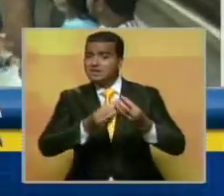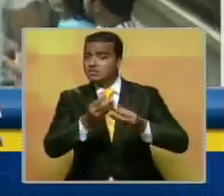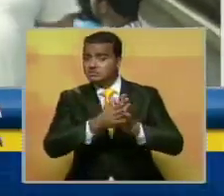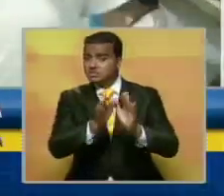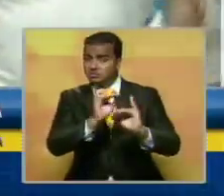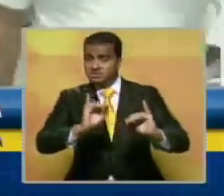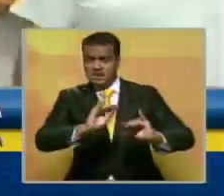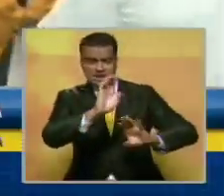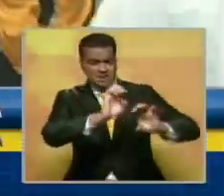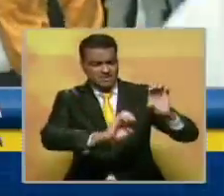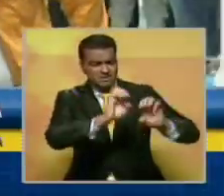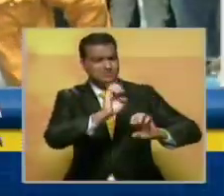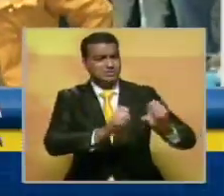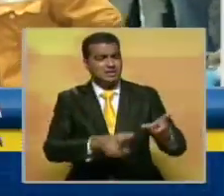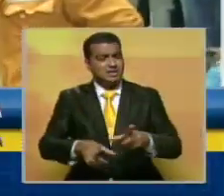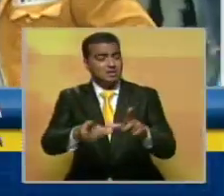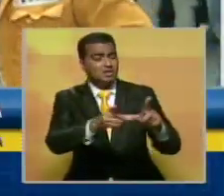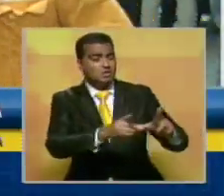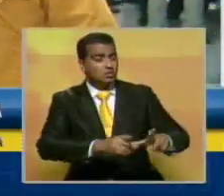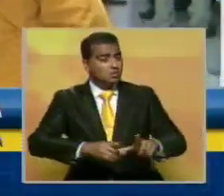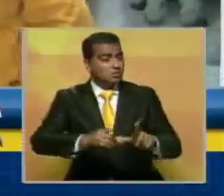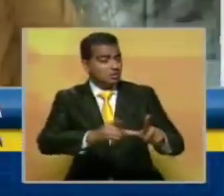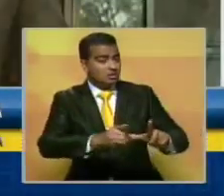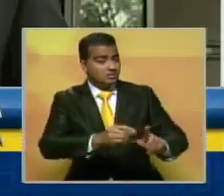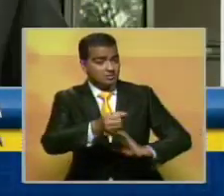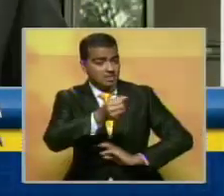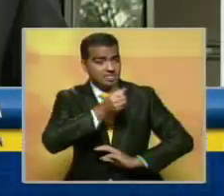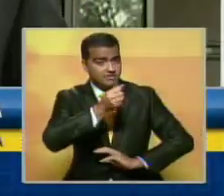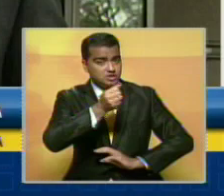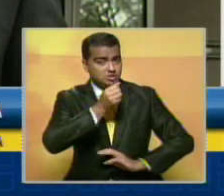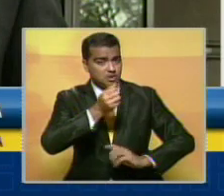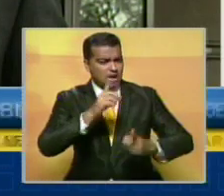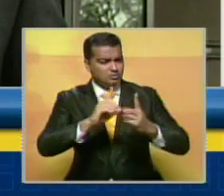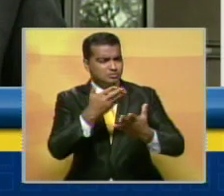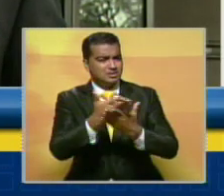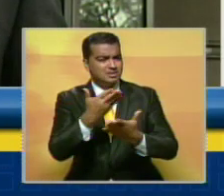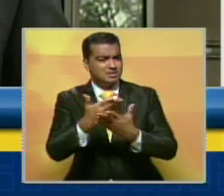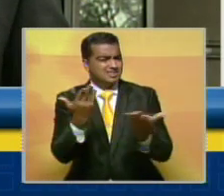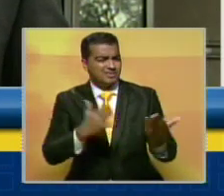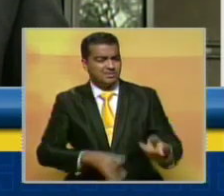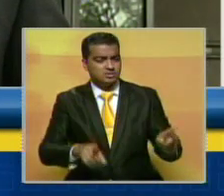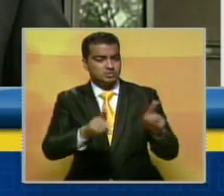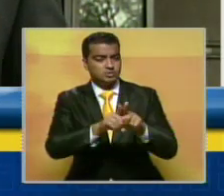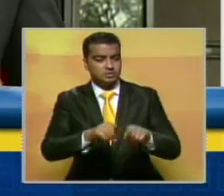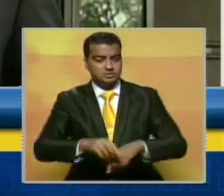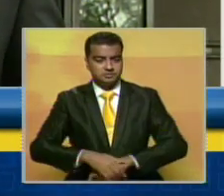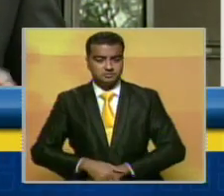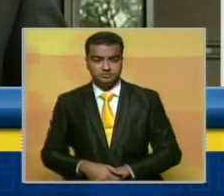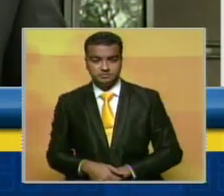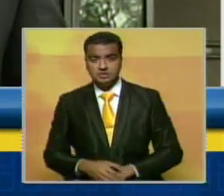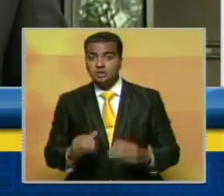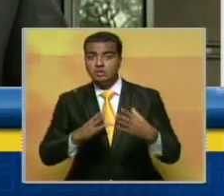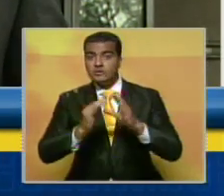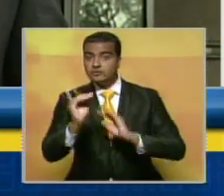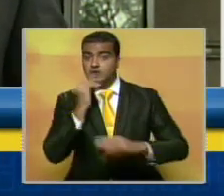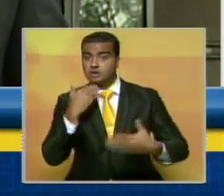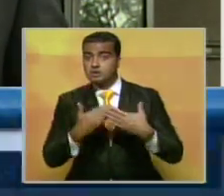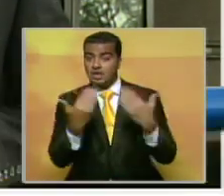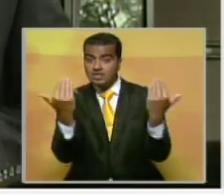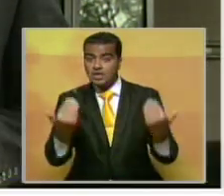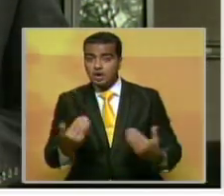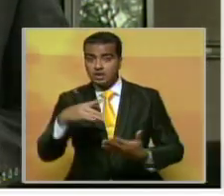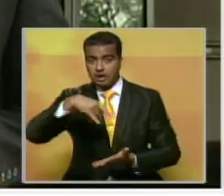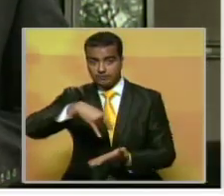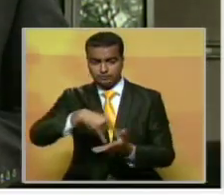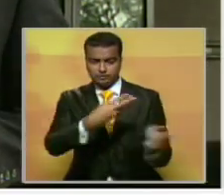las experticias en el lugar de los hechos. Asimismo, entrevistó a varios testigos de lo que había ocurrido. Esta es la información que tenemos del estado